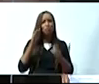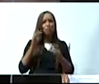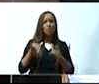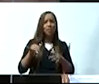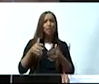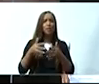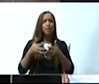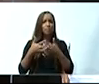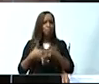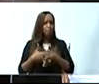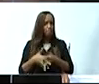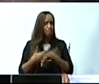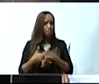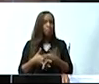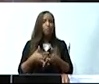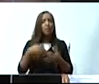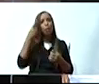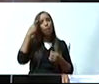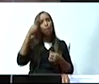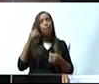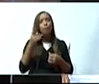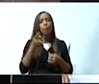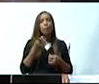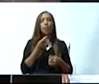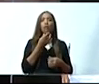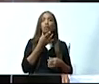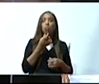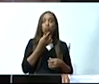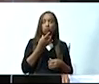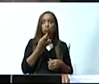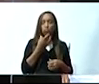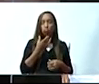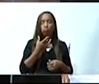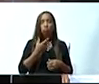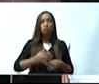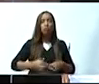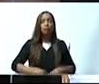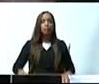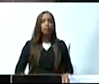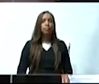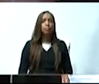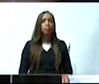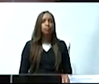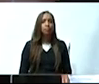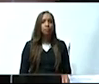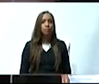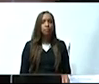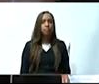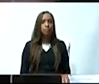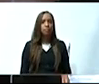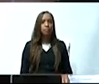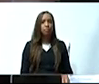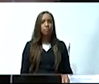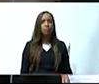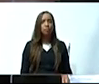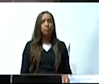Catalina, siempre y cuando no afecte el objeto que está contenido en el decreto